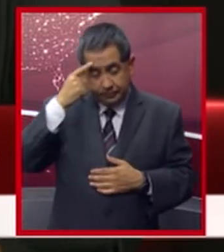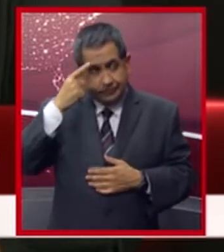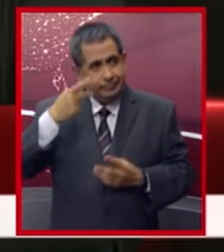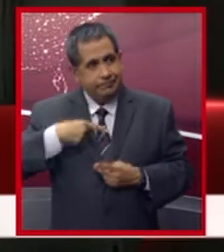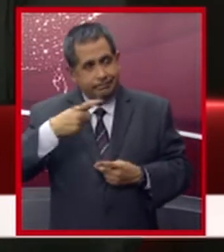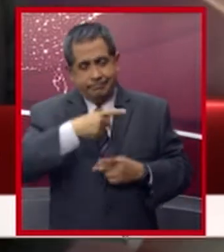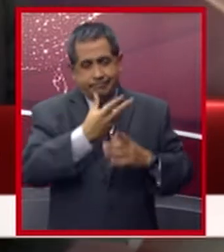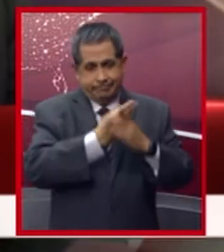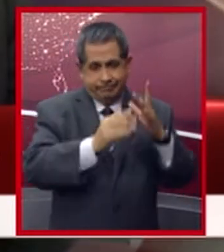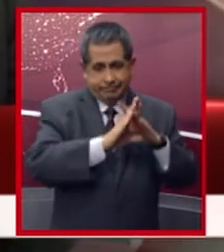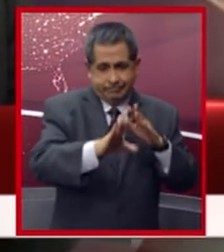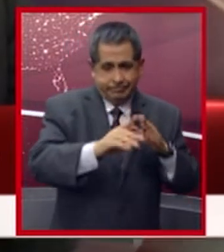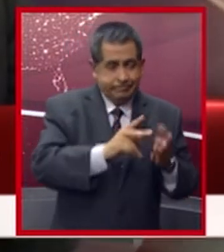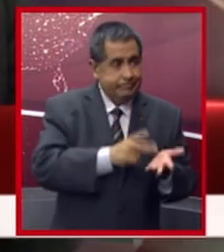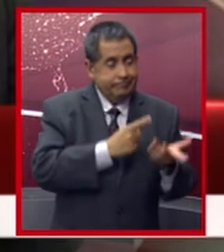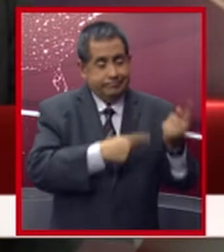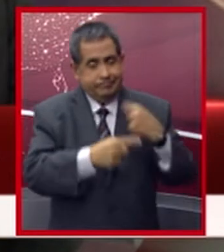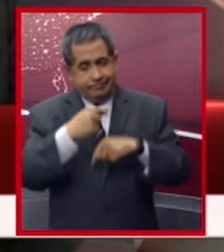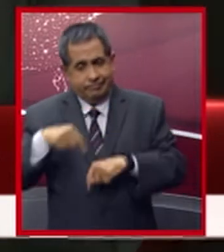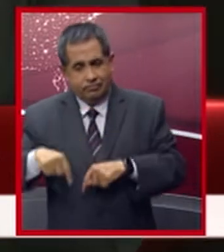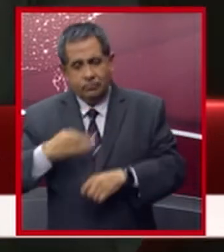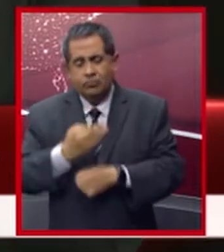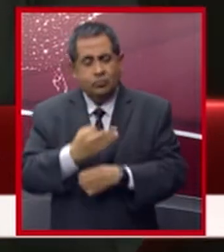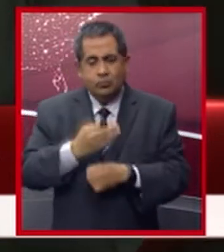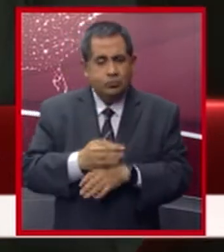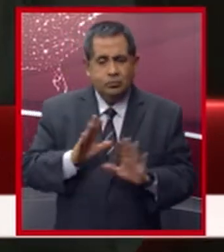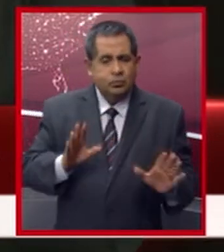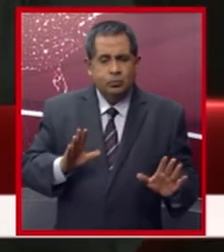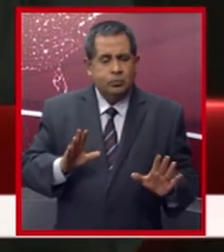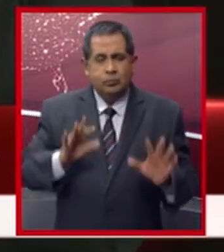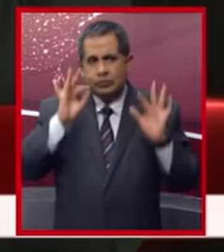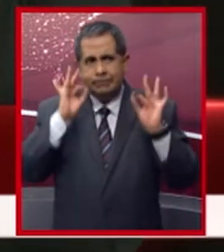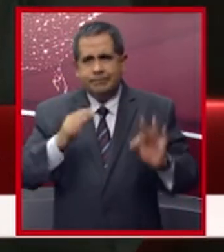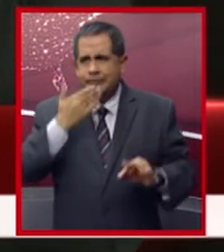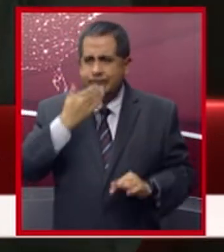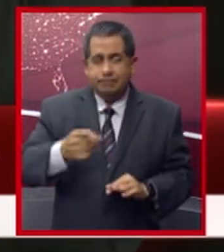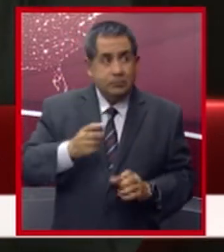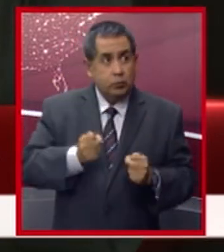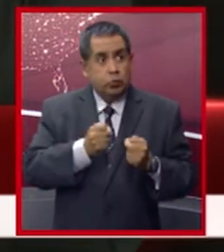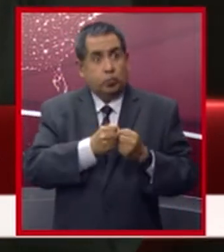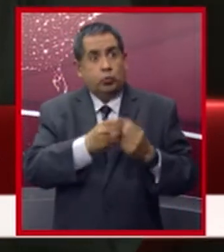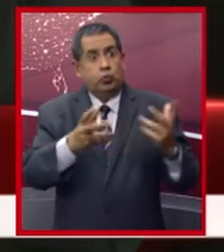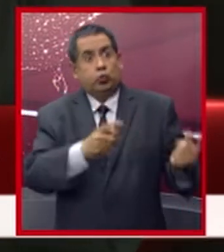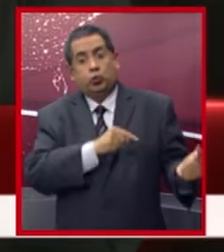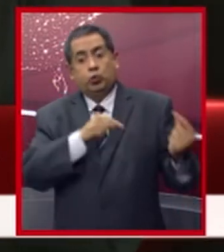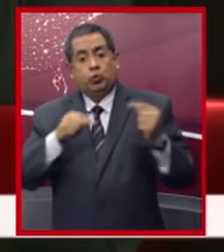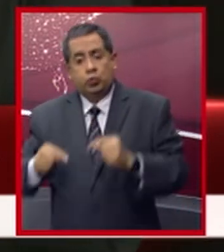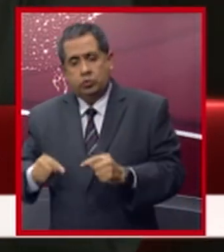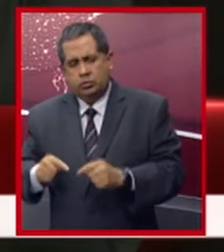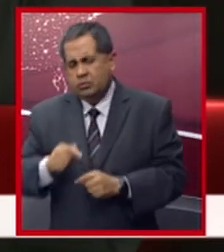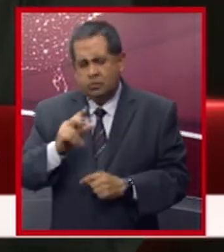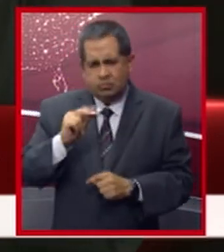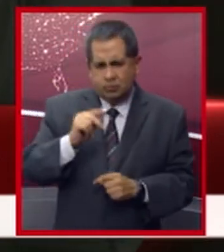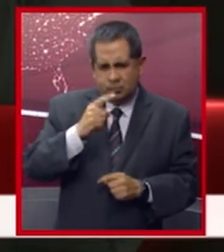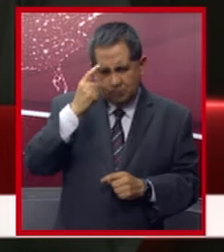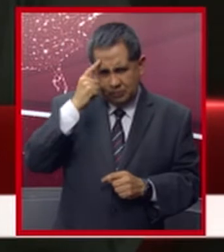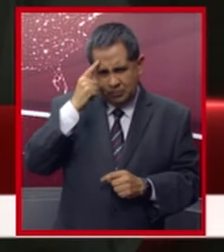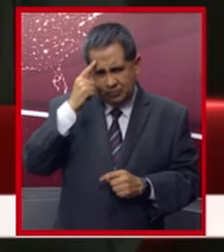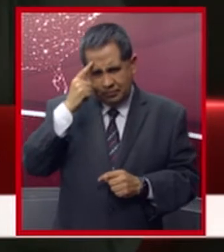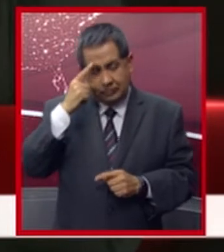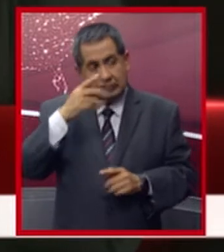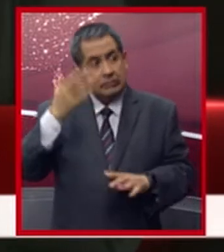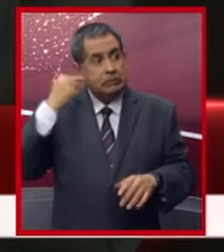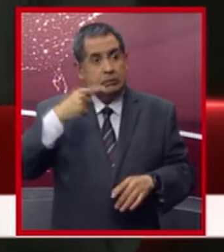los migrantes no está ahorita en el nivel en el que se esperaba, de acuerdo a los